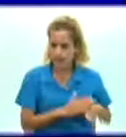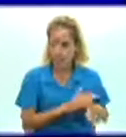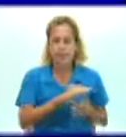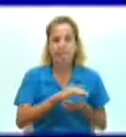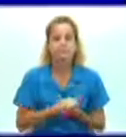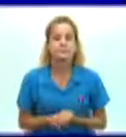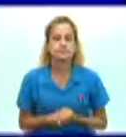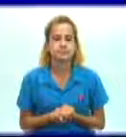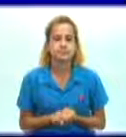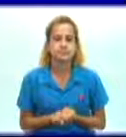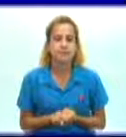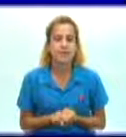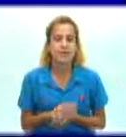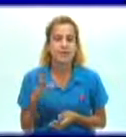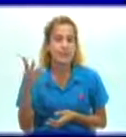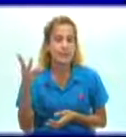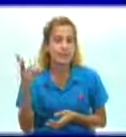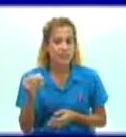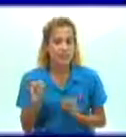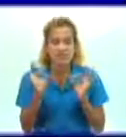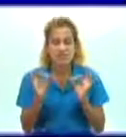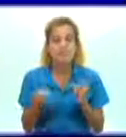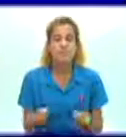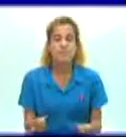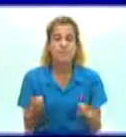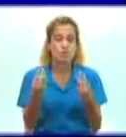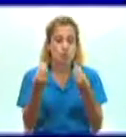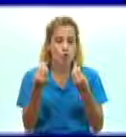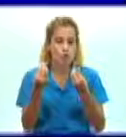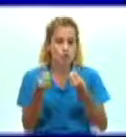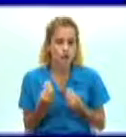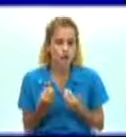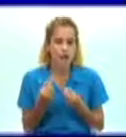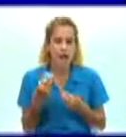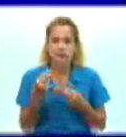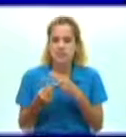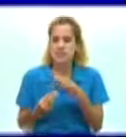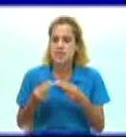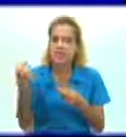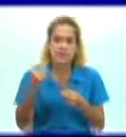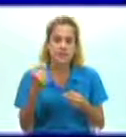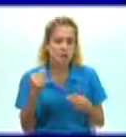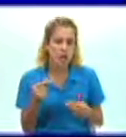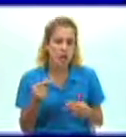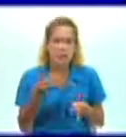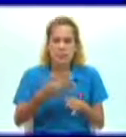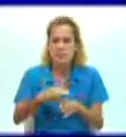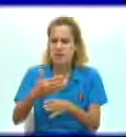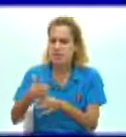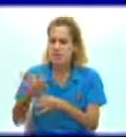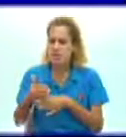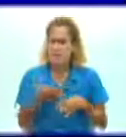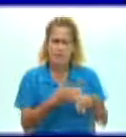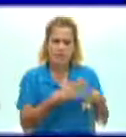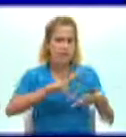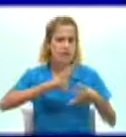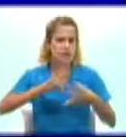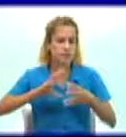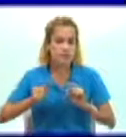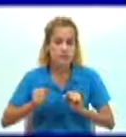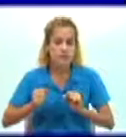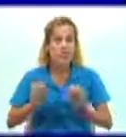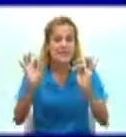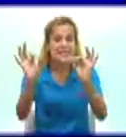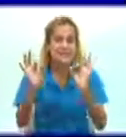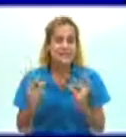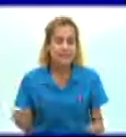su gran variedad, dada su riqueza, resolver las actividades de múltiples maneras. Siempre que ese resultado no se altere, siempre